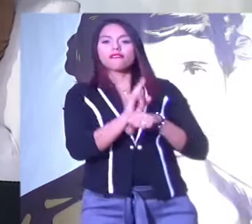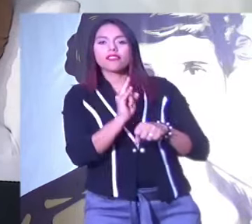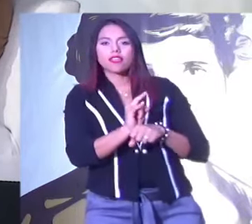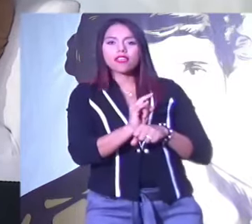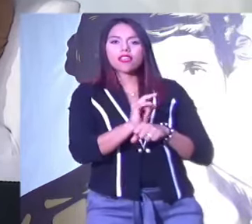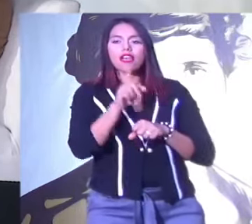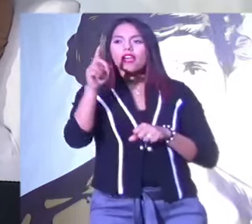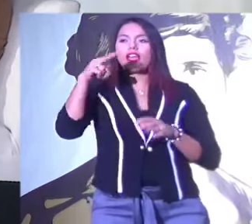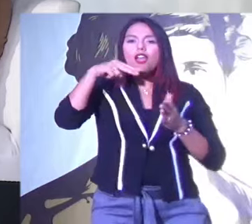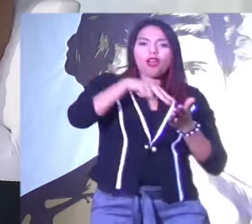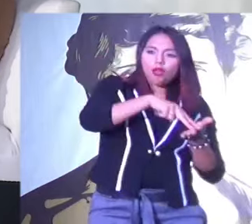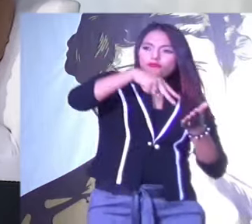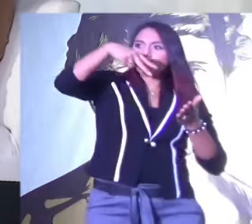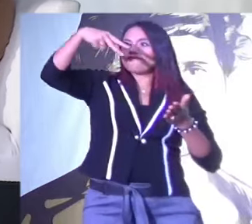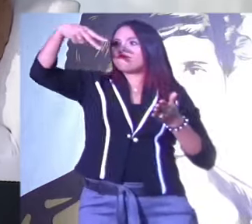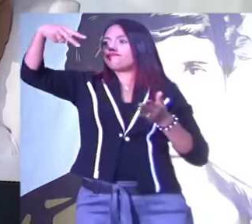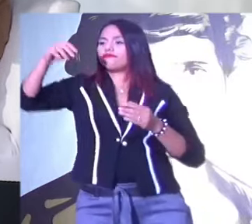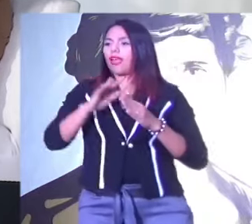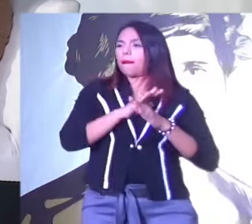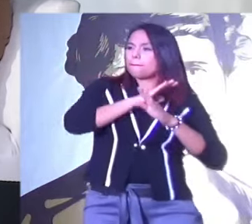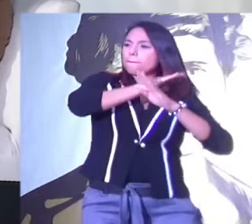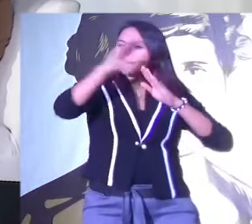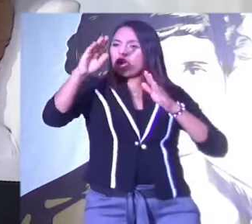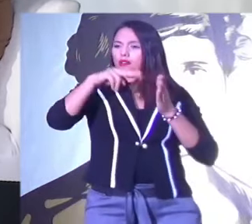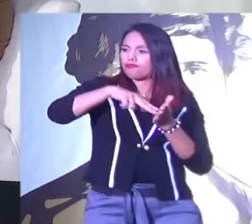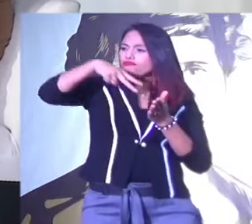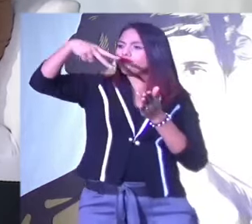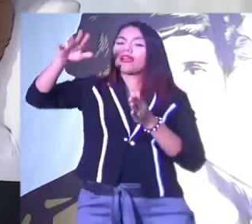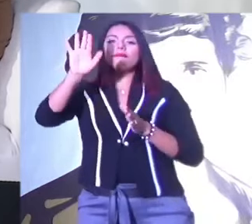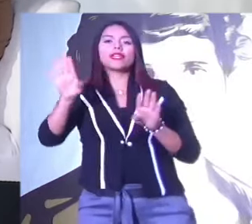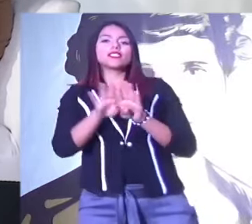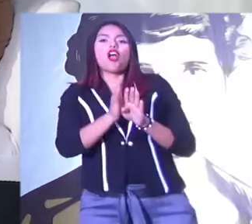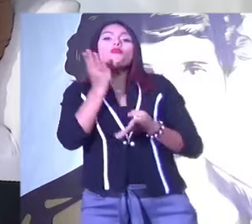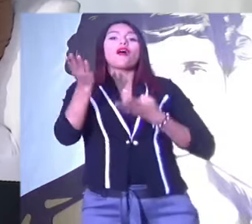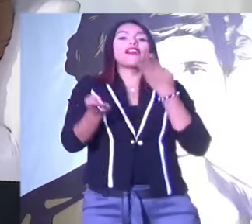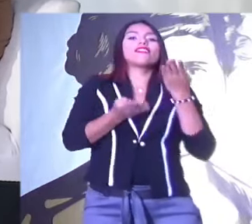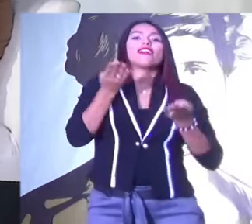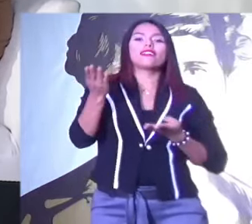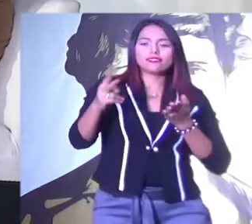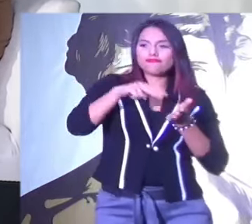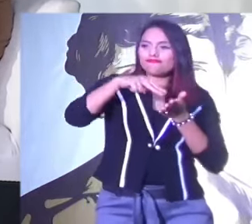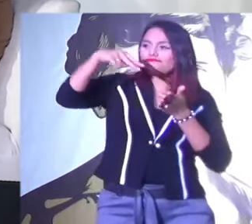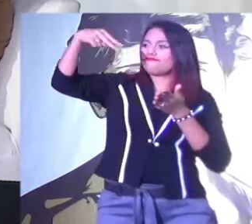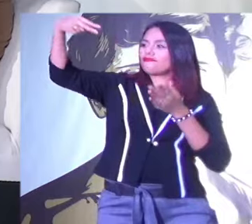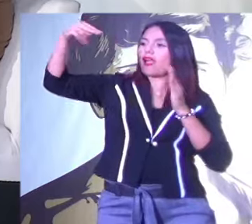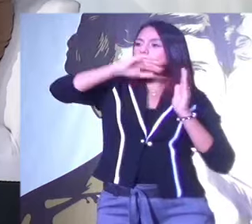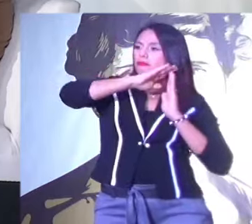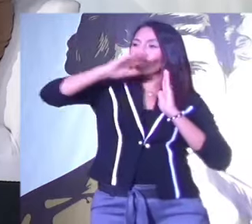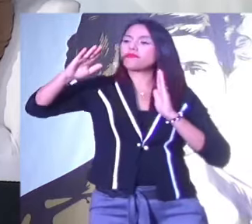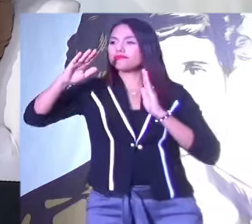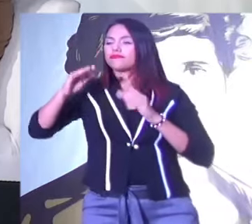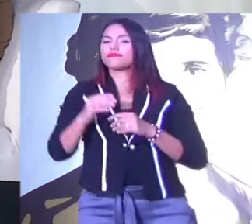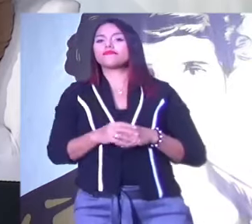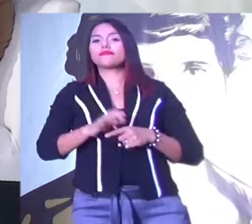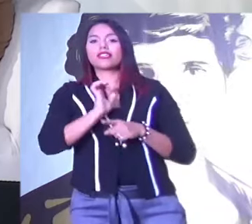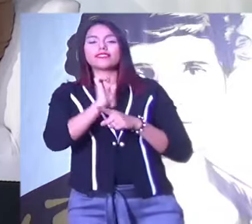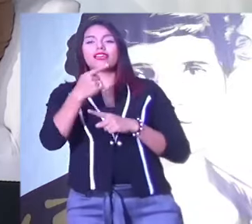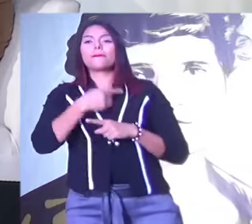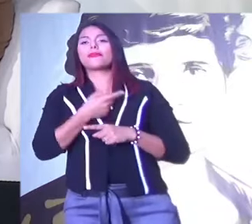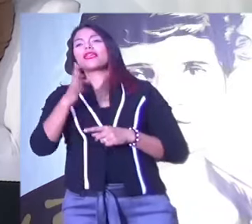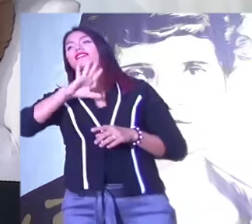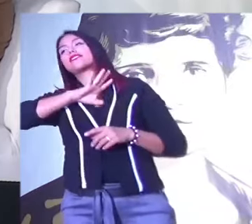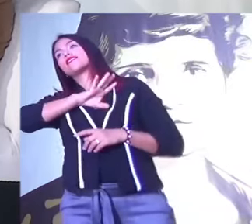volando. Es más un baile, arriba, más, ¿no? Un baile, una coreografía. Sí, es como una coreografía, ¿cierto? ¿No? Y tengo ese amor por ese tipo de películas